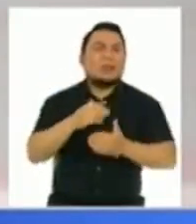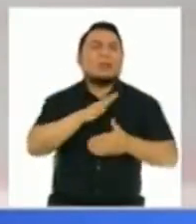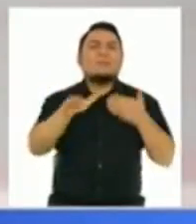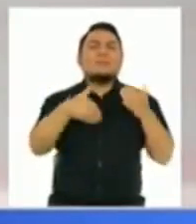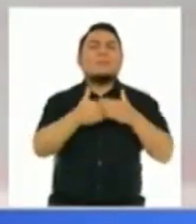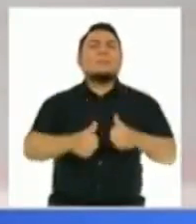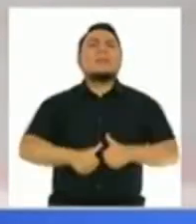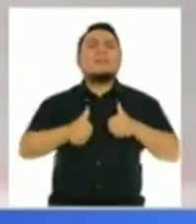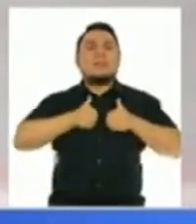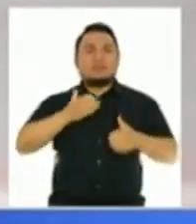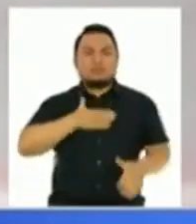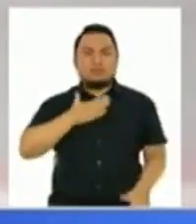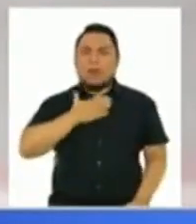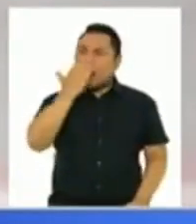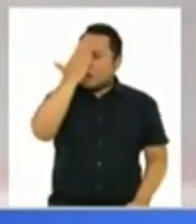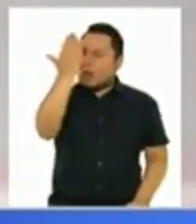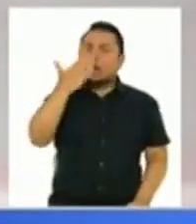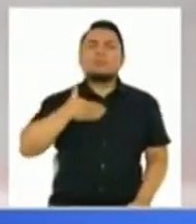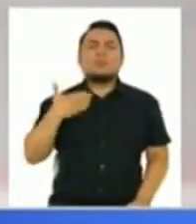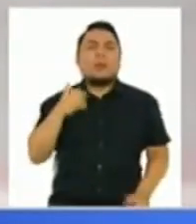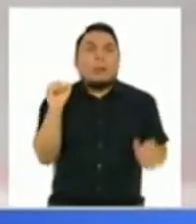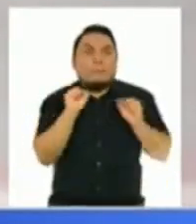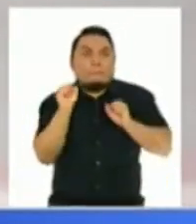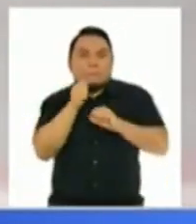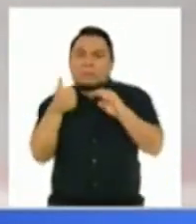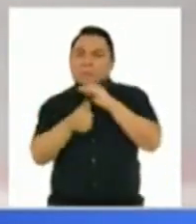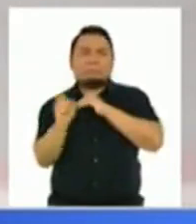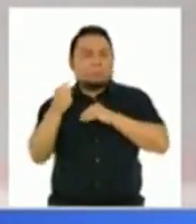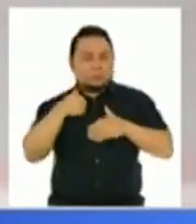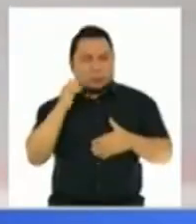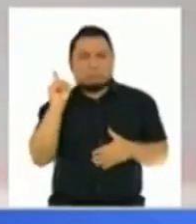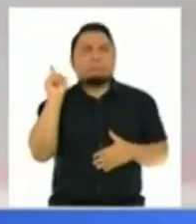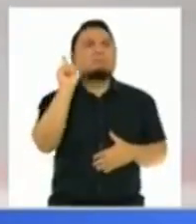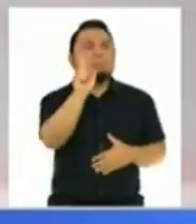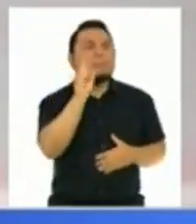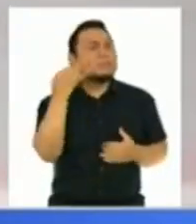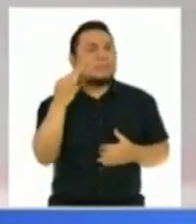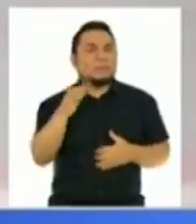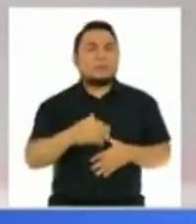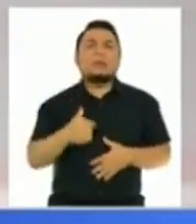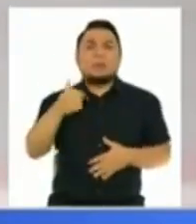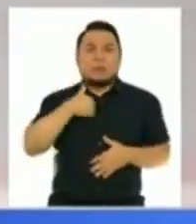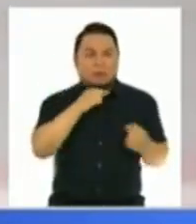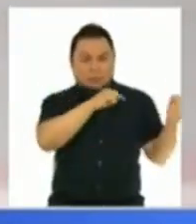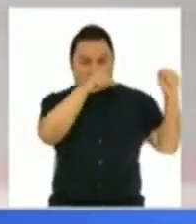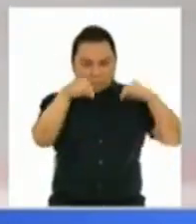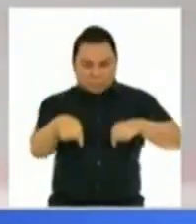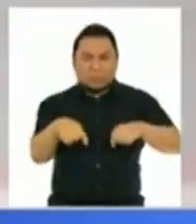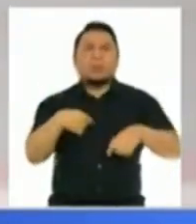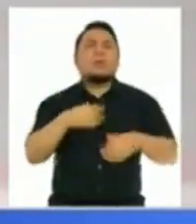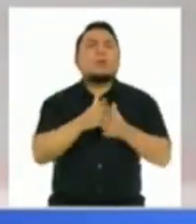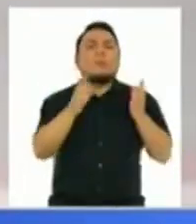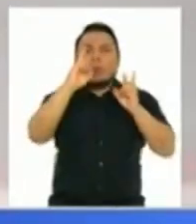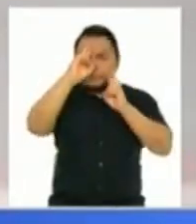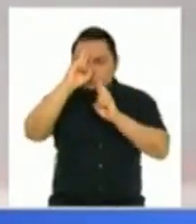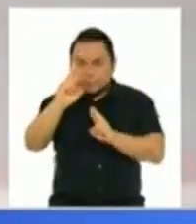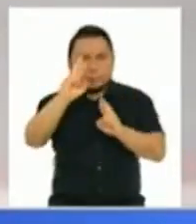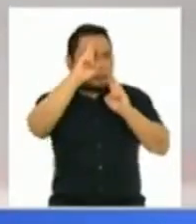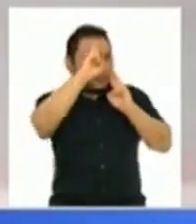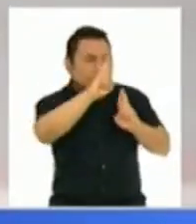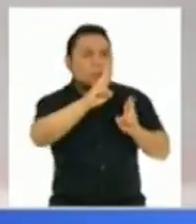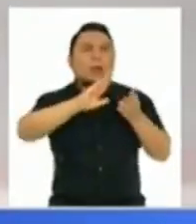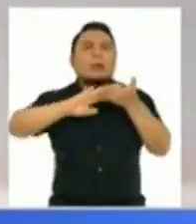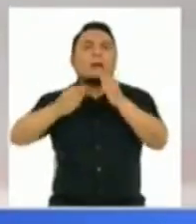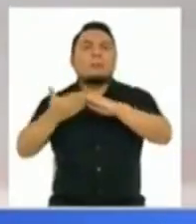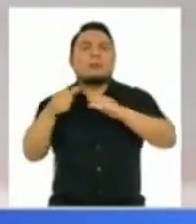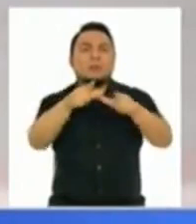cara, como siempre, y por eso aquí me presento con absoluto respeto ante el pueblo